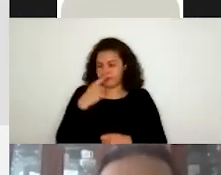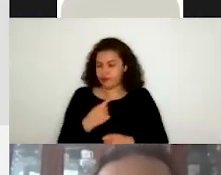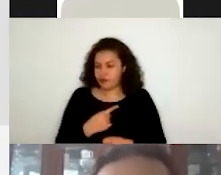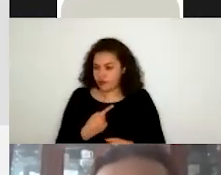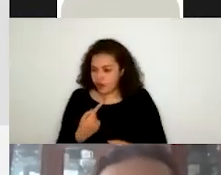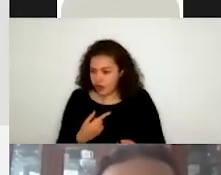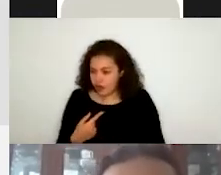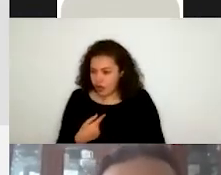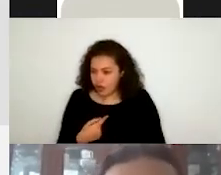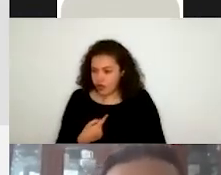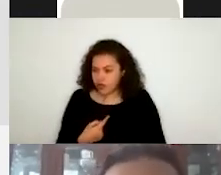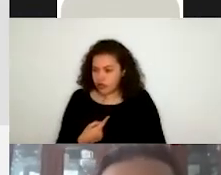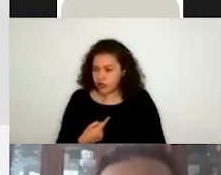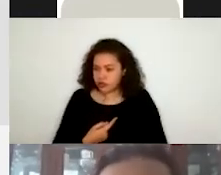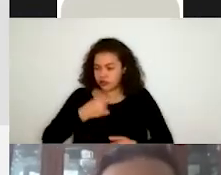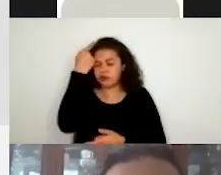En este criterio